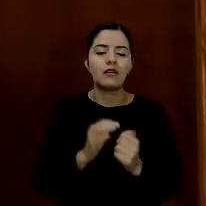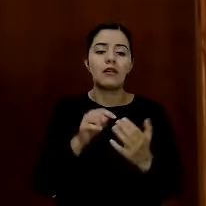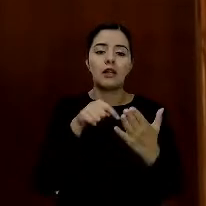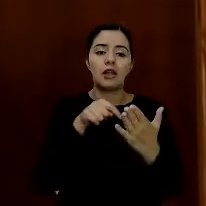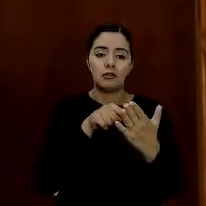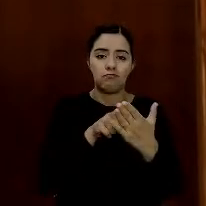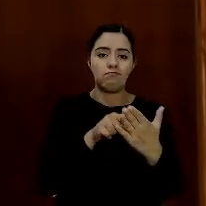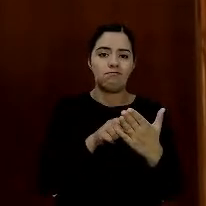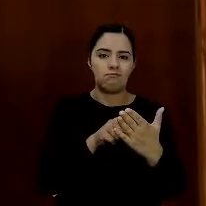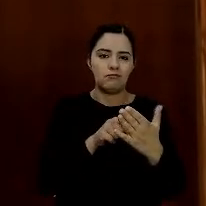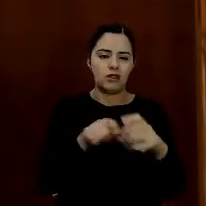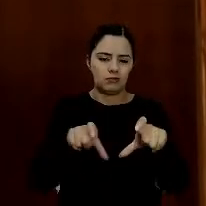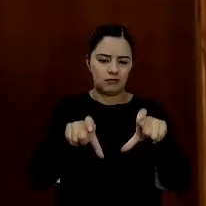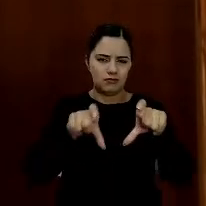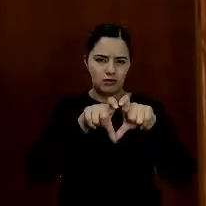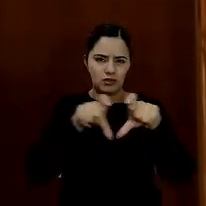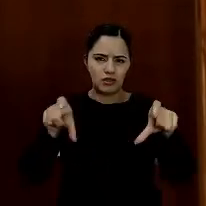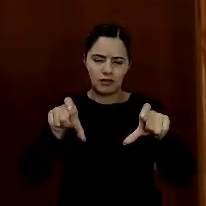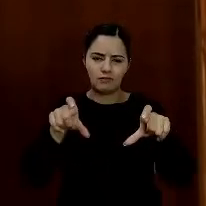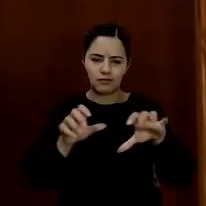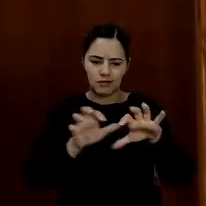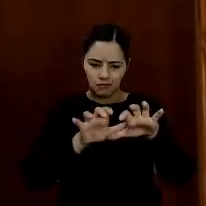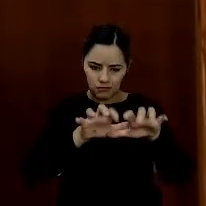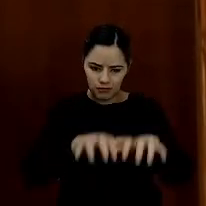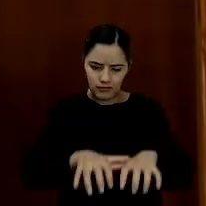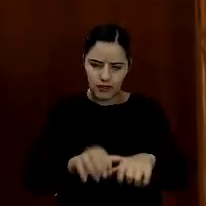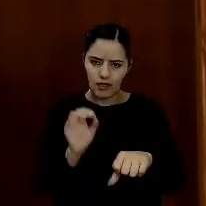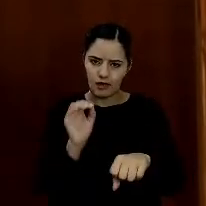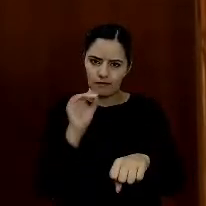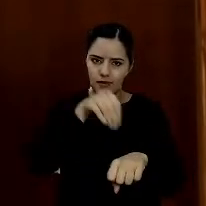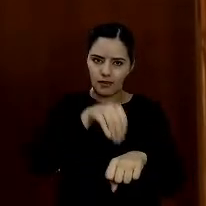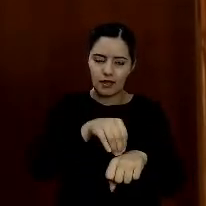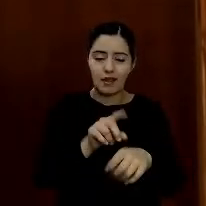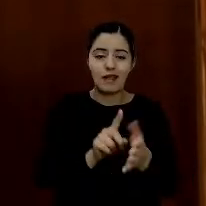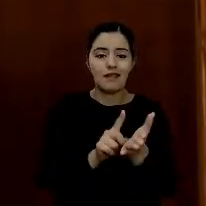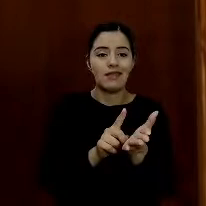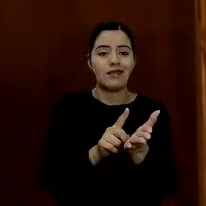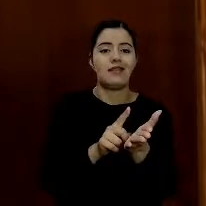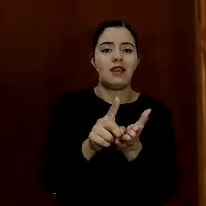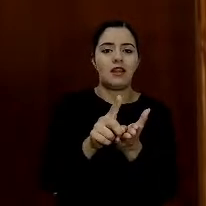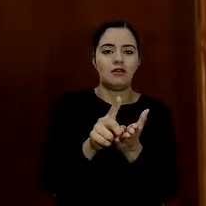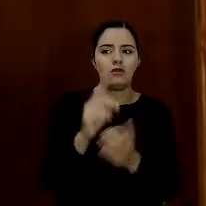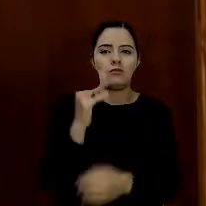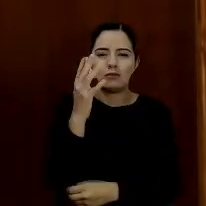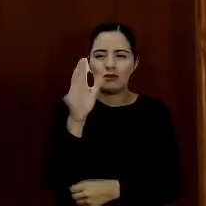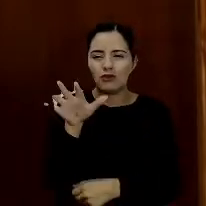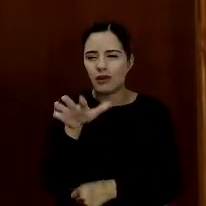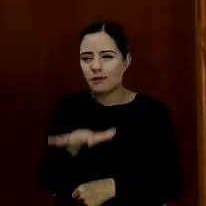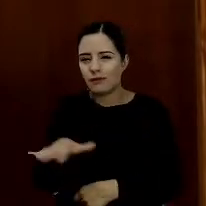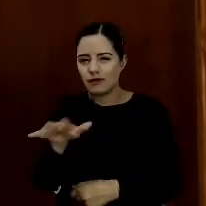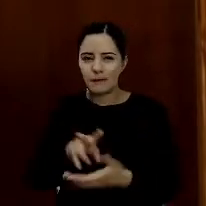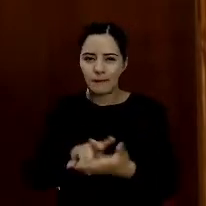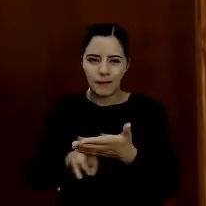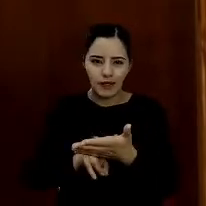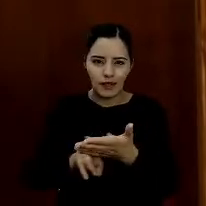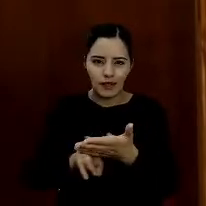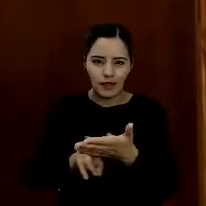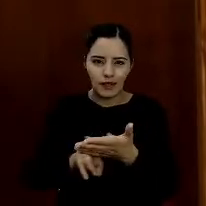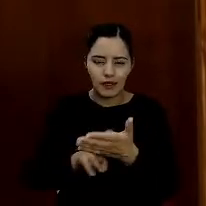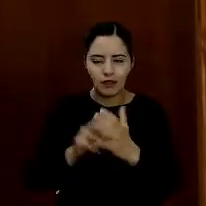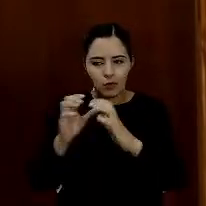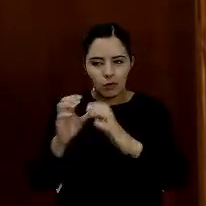texto constitucional los derechos de la naturaleza de conformidad con la siguiente exposición